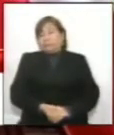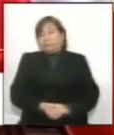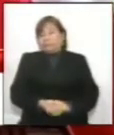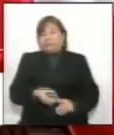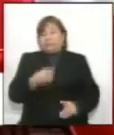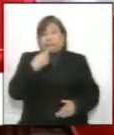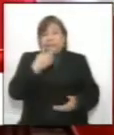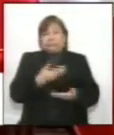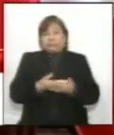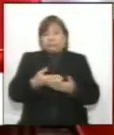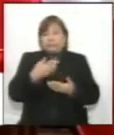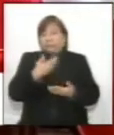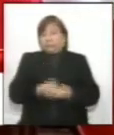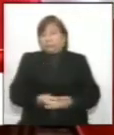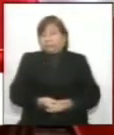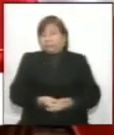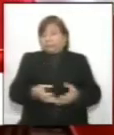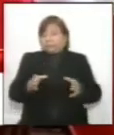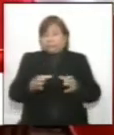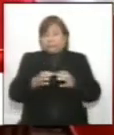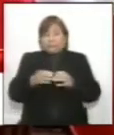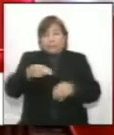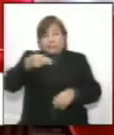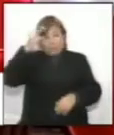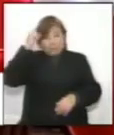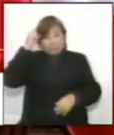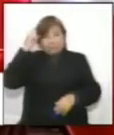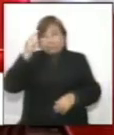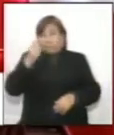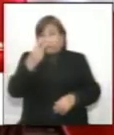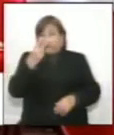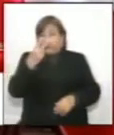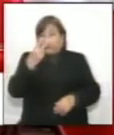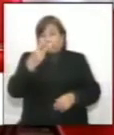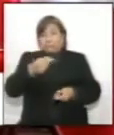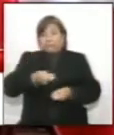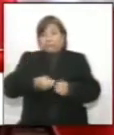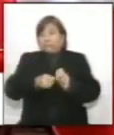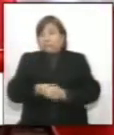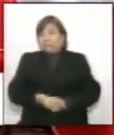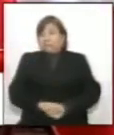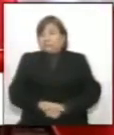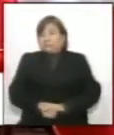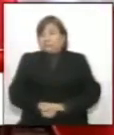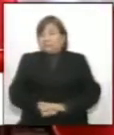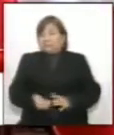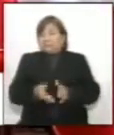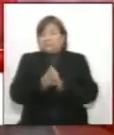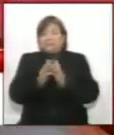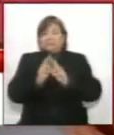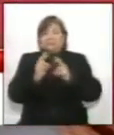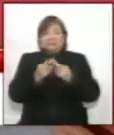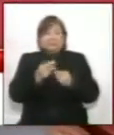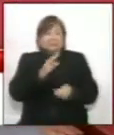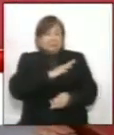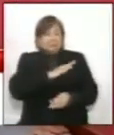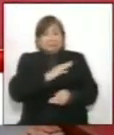mención, los congresistas de Huánuco, que son dos de Acción Popular, me pidieron una reunión el día